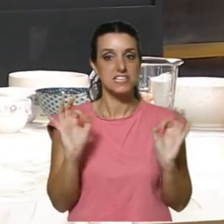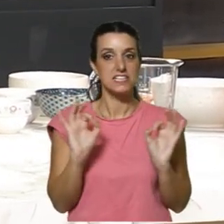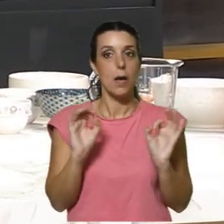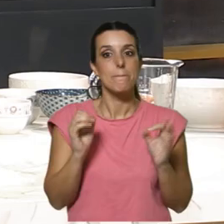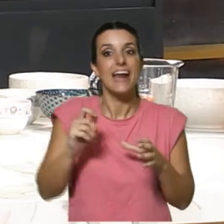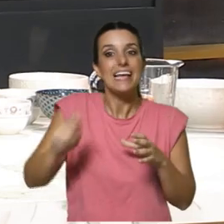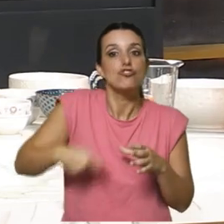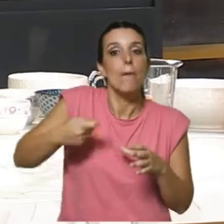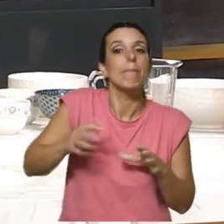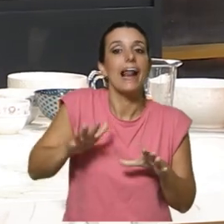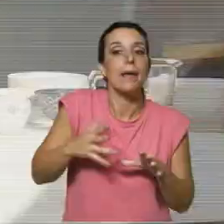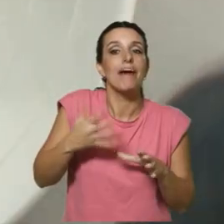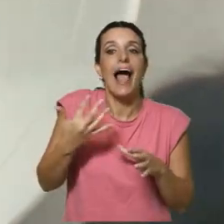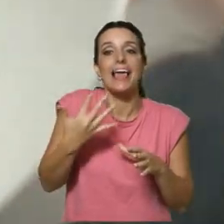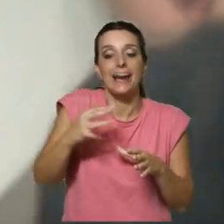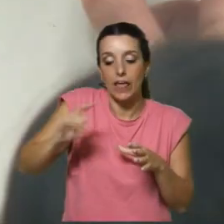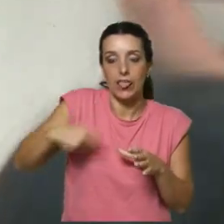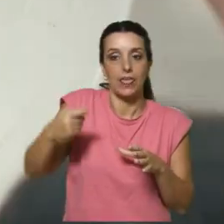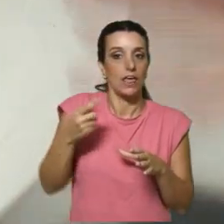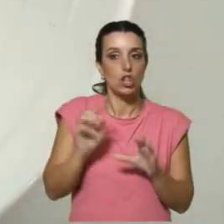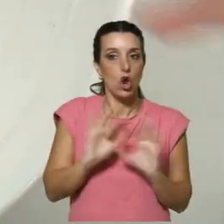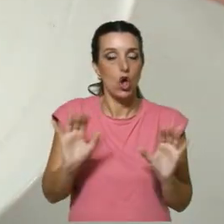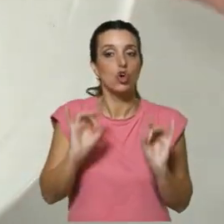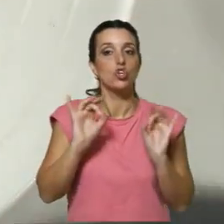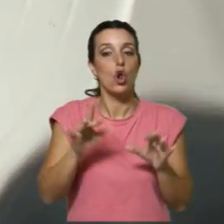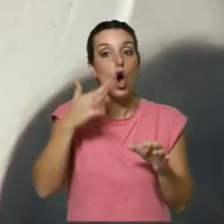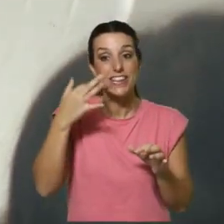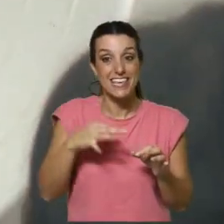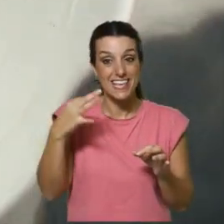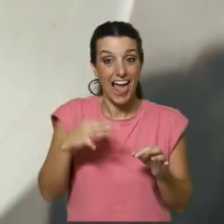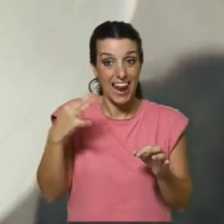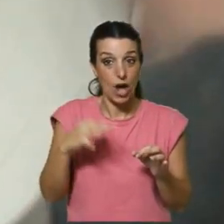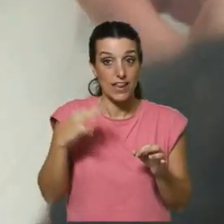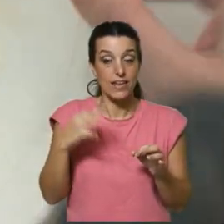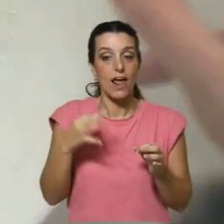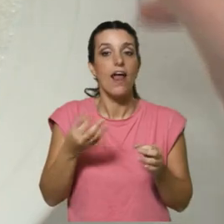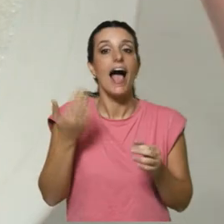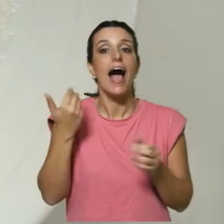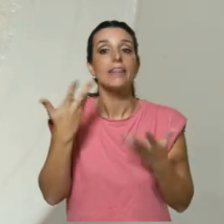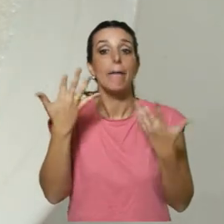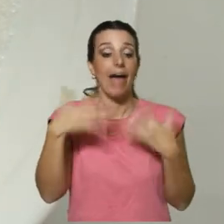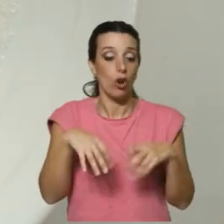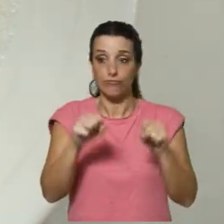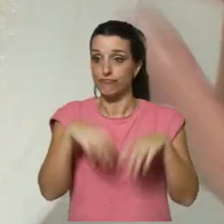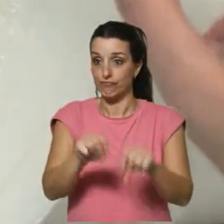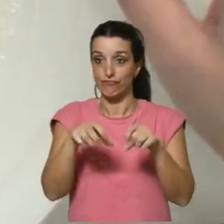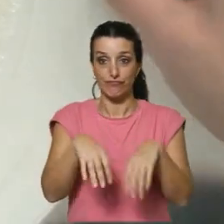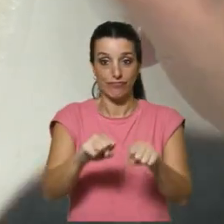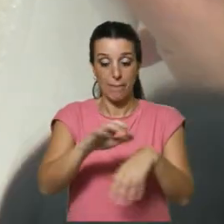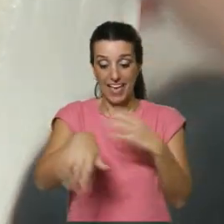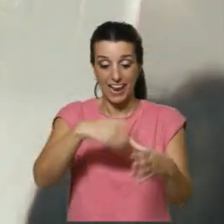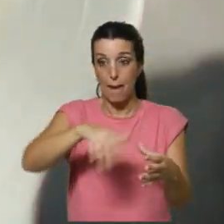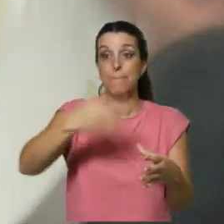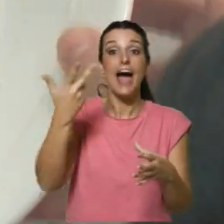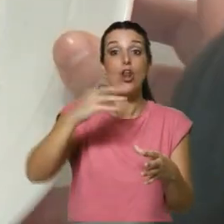lo haces para incorporar aire. Inclusive, estas recetas como originales y clásicas se hacían a mano. ¿Ah? La mezcla de la